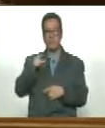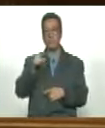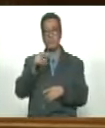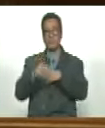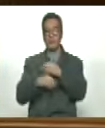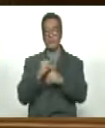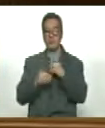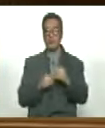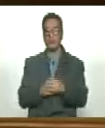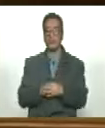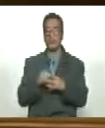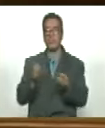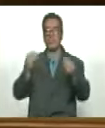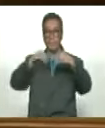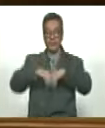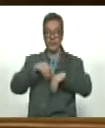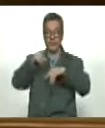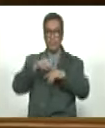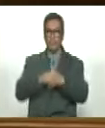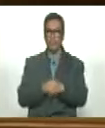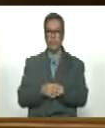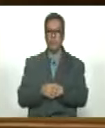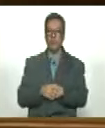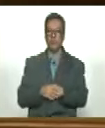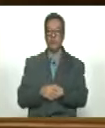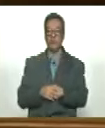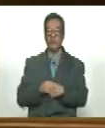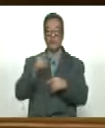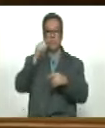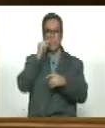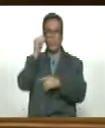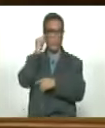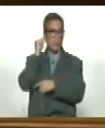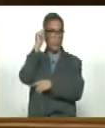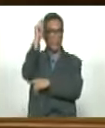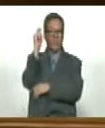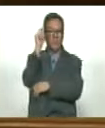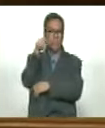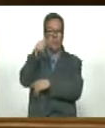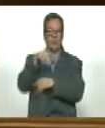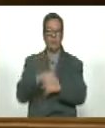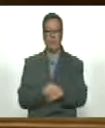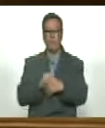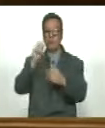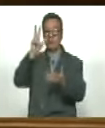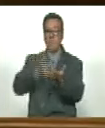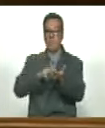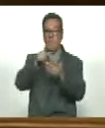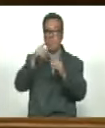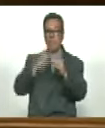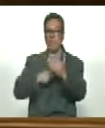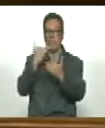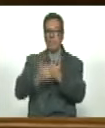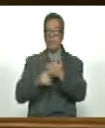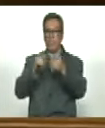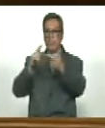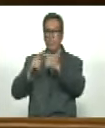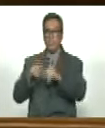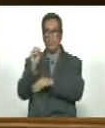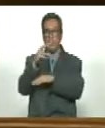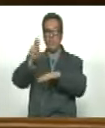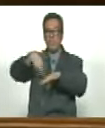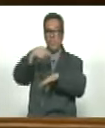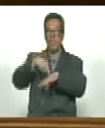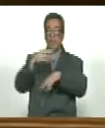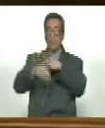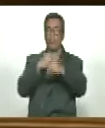estén de acuerdo, honorables diputados y diputadas, en aprobar el proyecto de presupuesto de la Asamblea